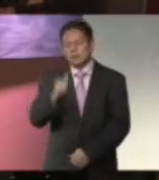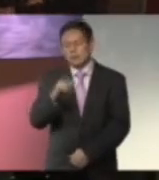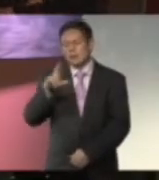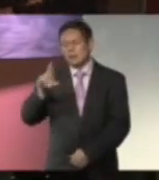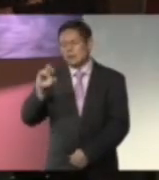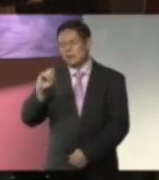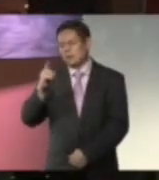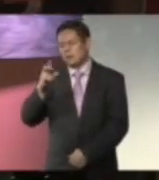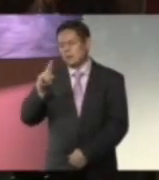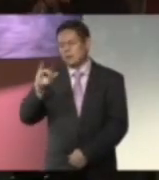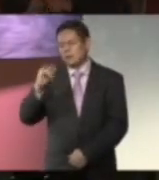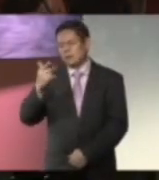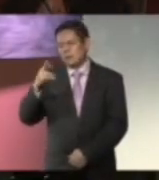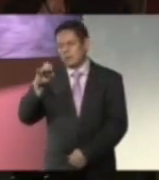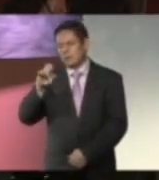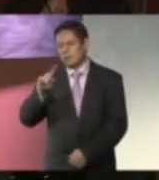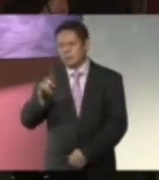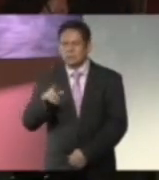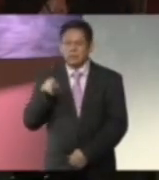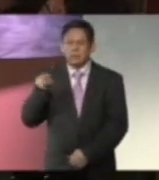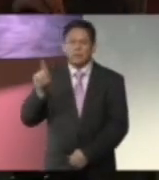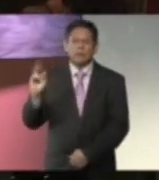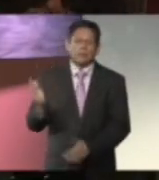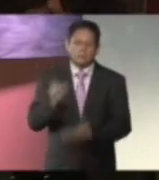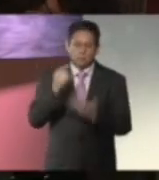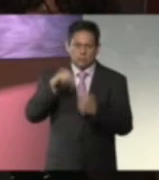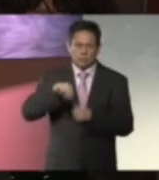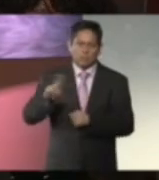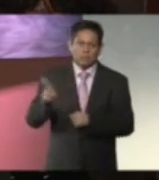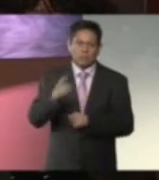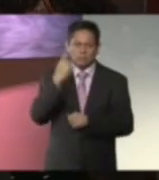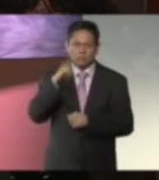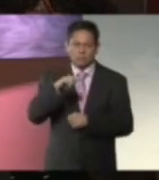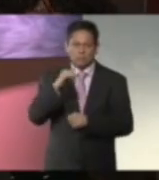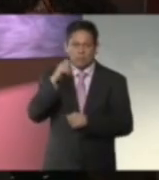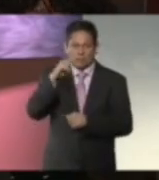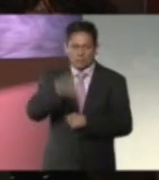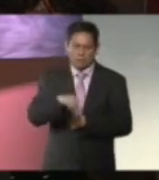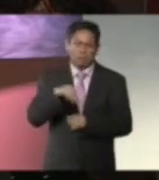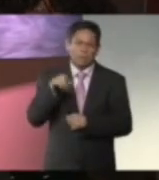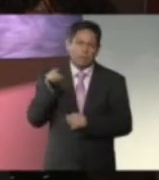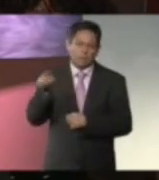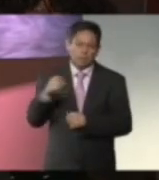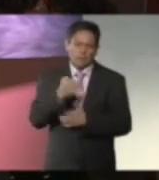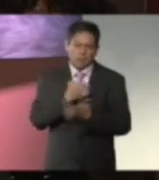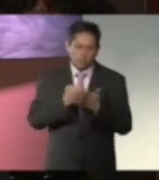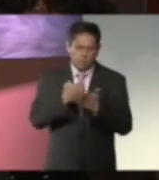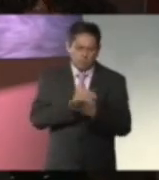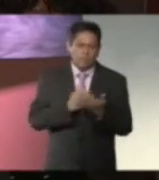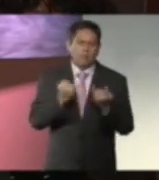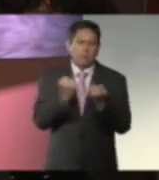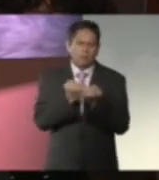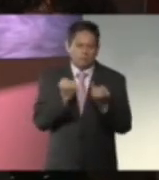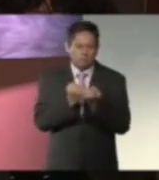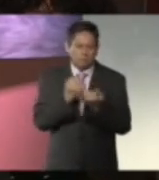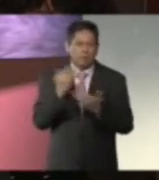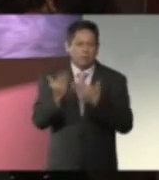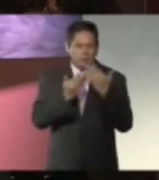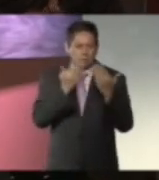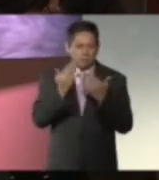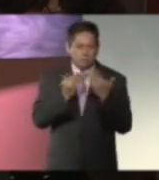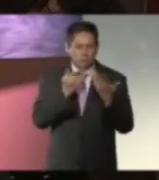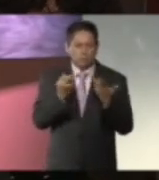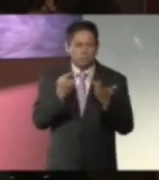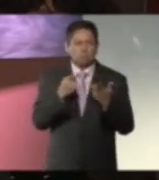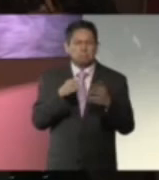es economista por la Universidad Nacional Autónoma de México y demógrafa por el Colegio de México, con la tesis Diferencia por sexo de